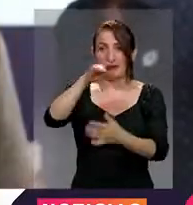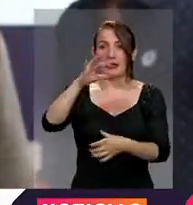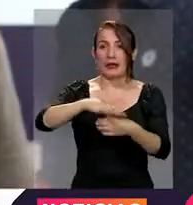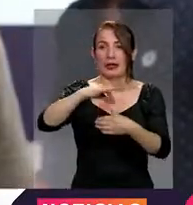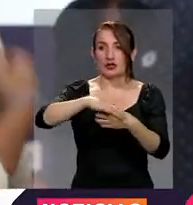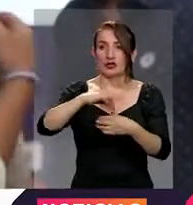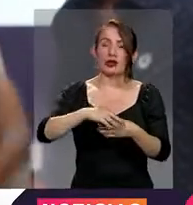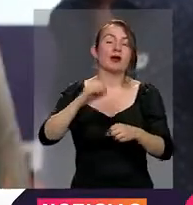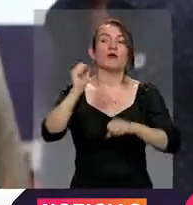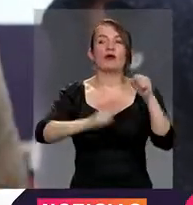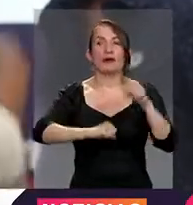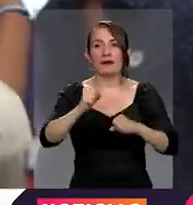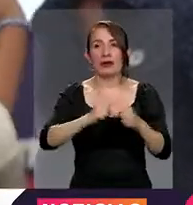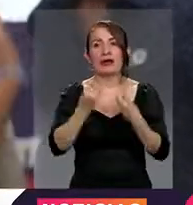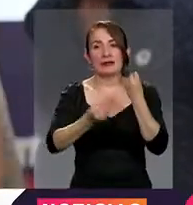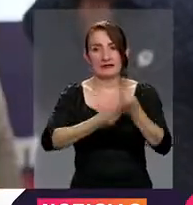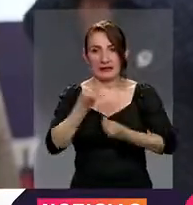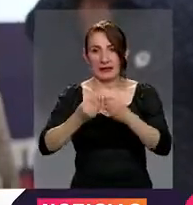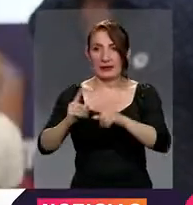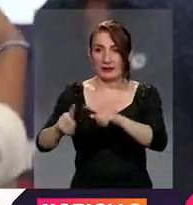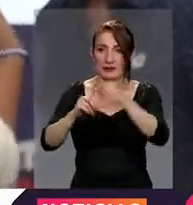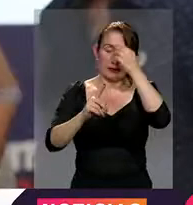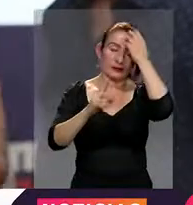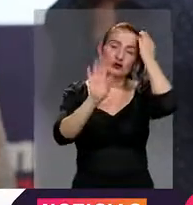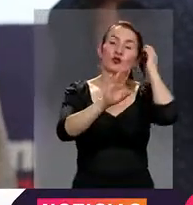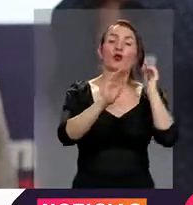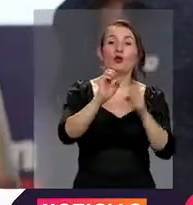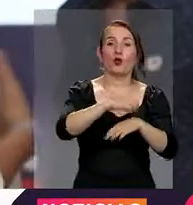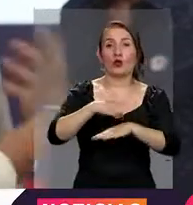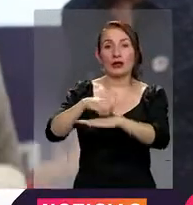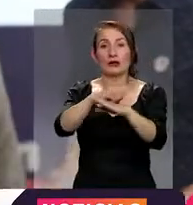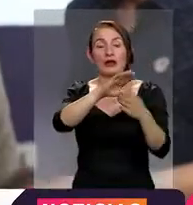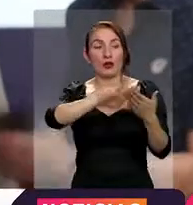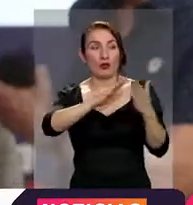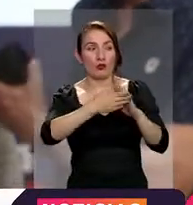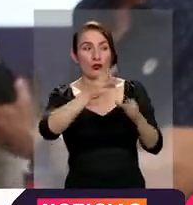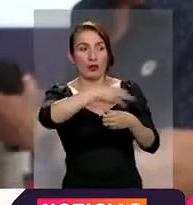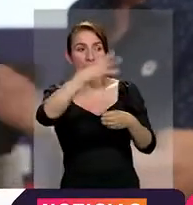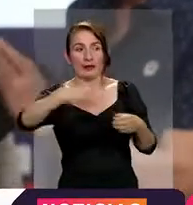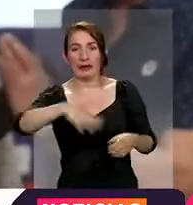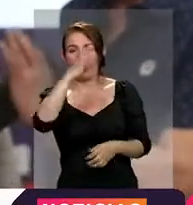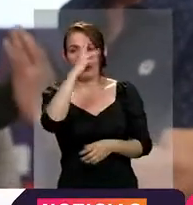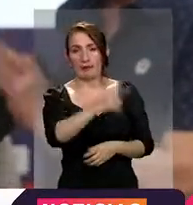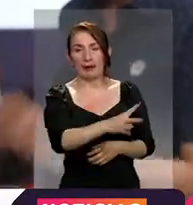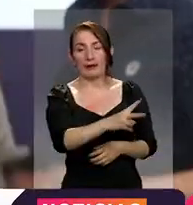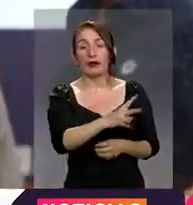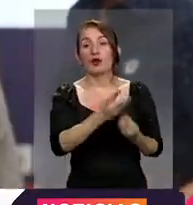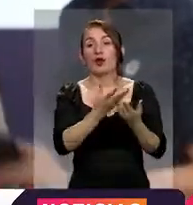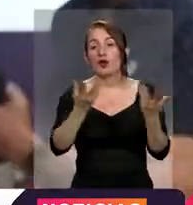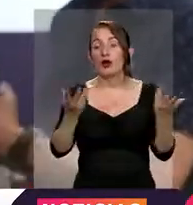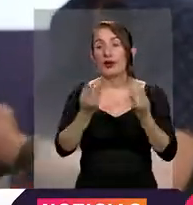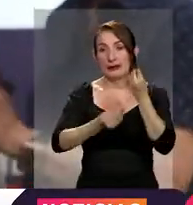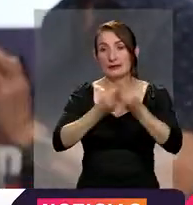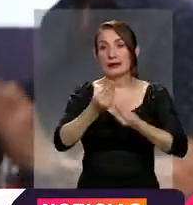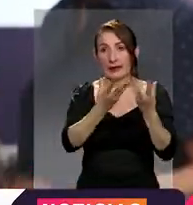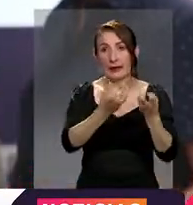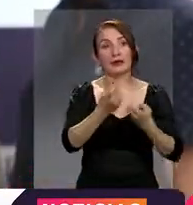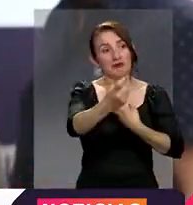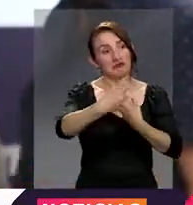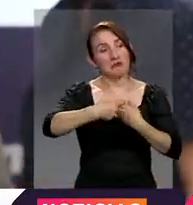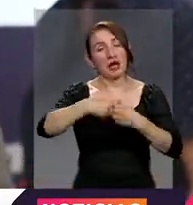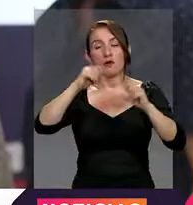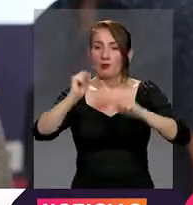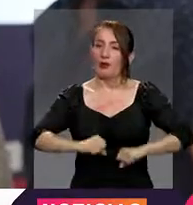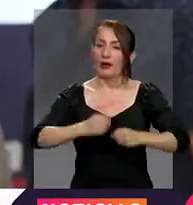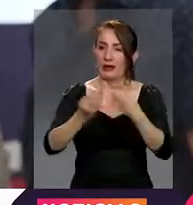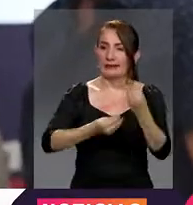Que tengan la posibilidad de avalar directamente estas organizaciones, esta comunidad que es respetada y obviamente queremos. Vamos a hacer el estudio,